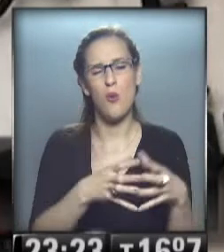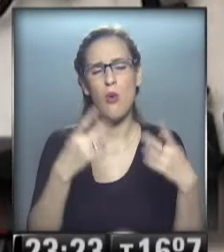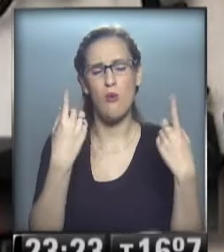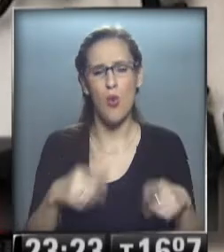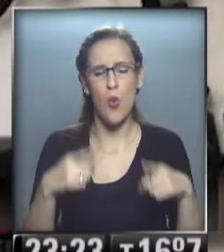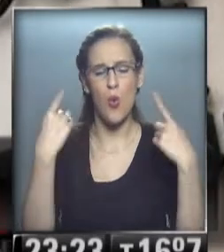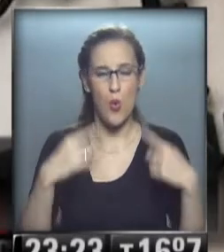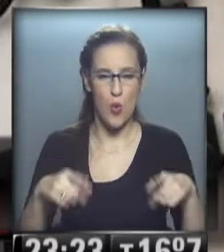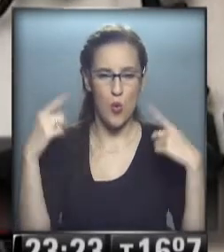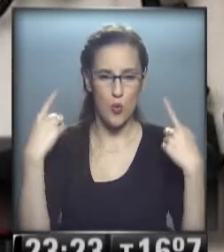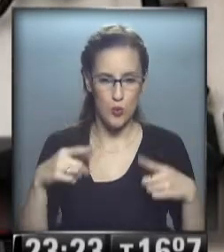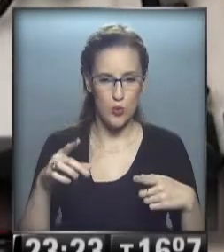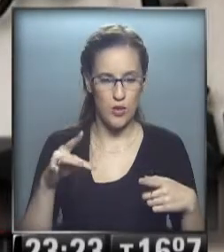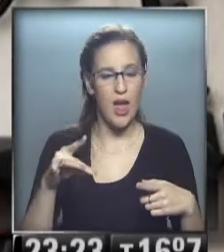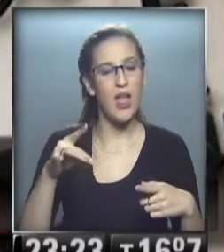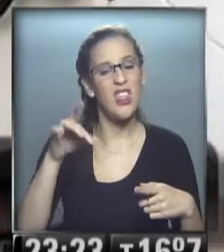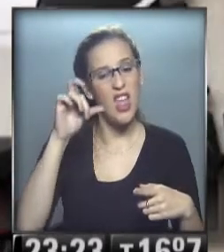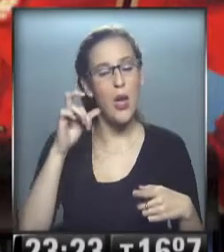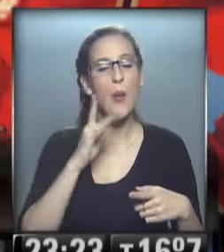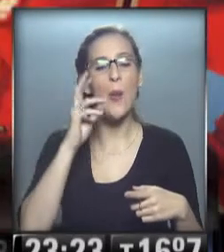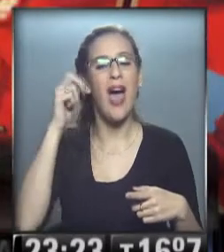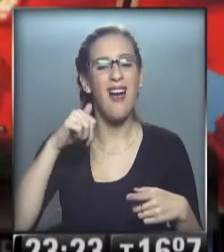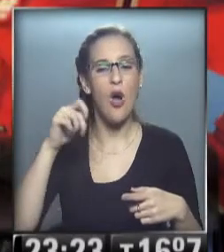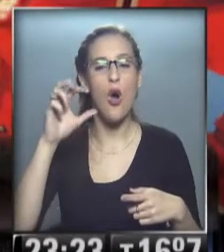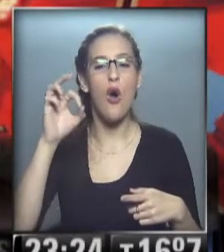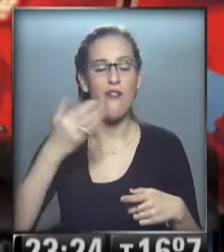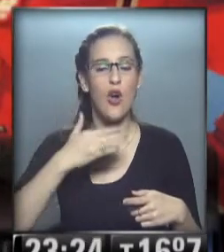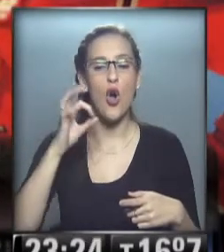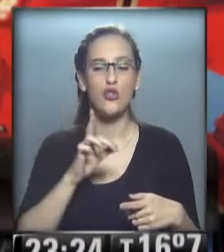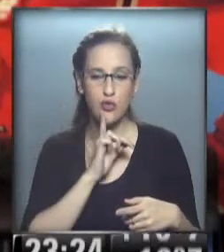of God, la banda de Dios. Muy bien, y bueno.